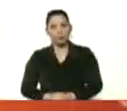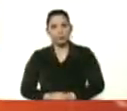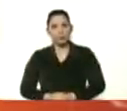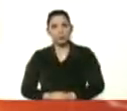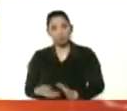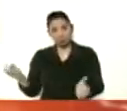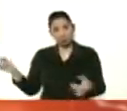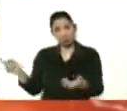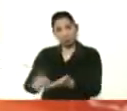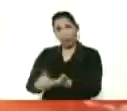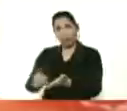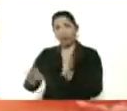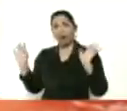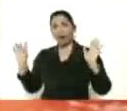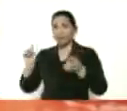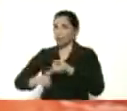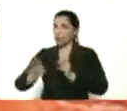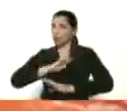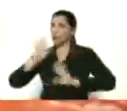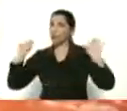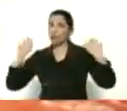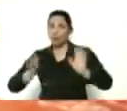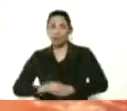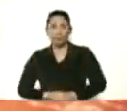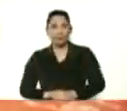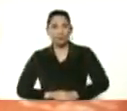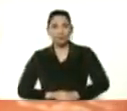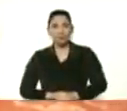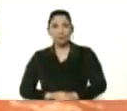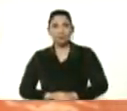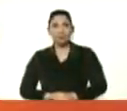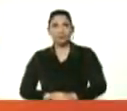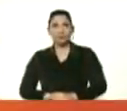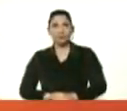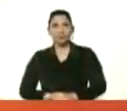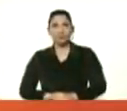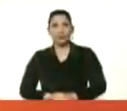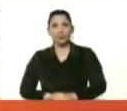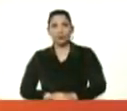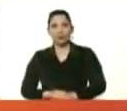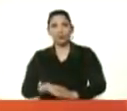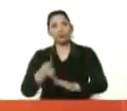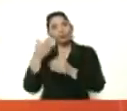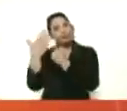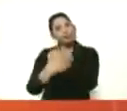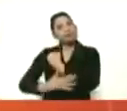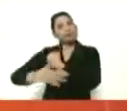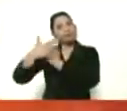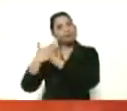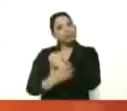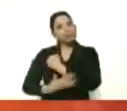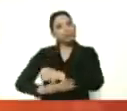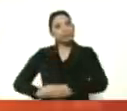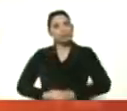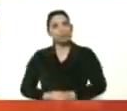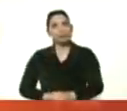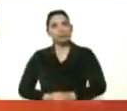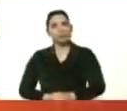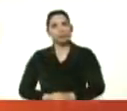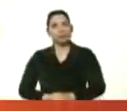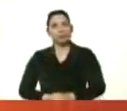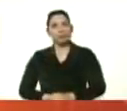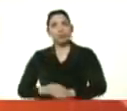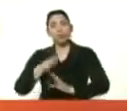Silvia? Reconciliarse, ¿no? Concilia, reconcilia.